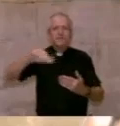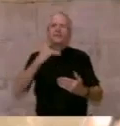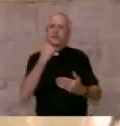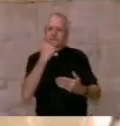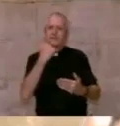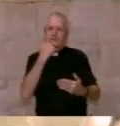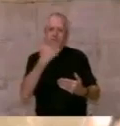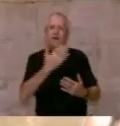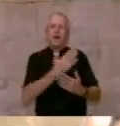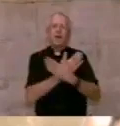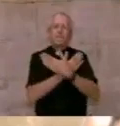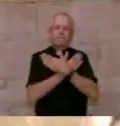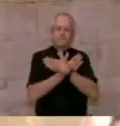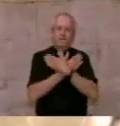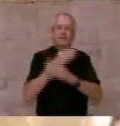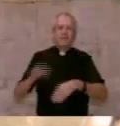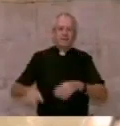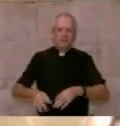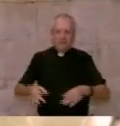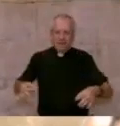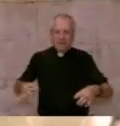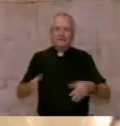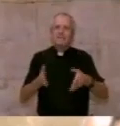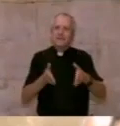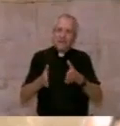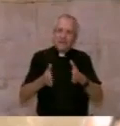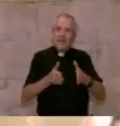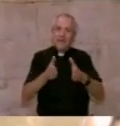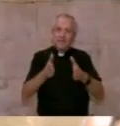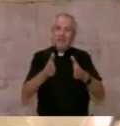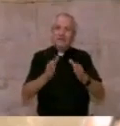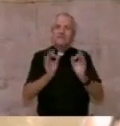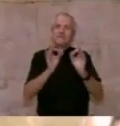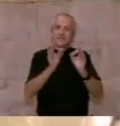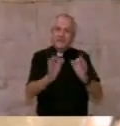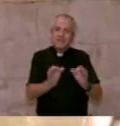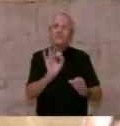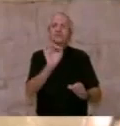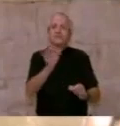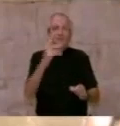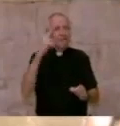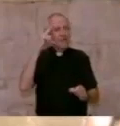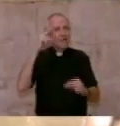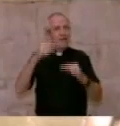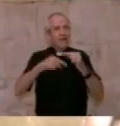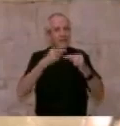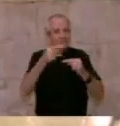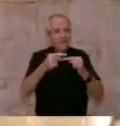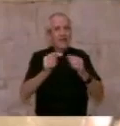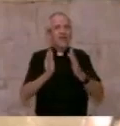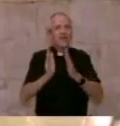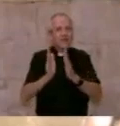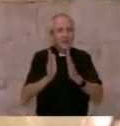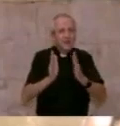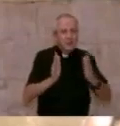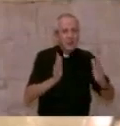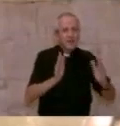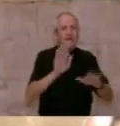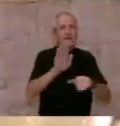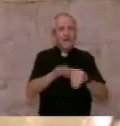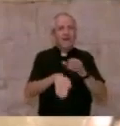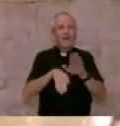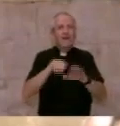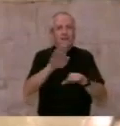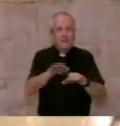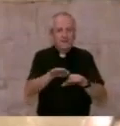hoy. Que sepa hacer, Virgen de la Cinta, este camino, diciendo sí cada día, en cada momento, en cada